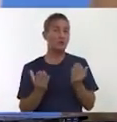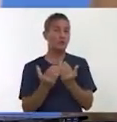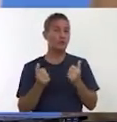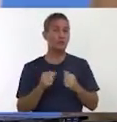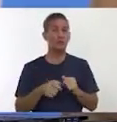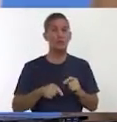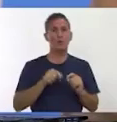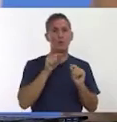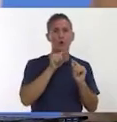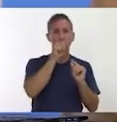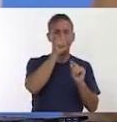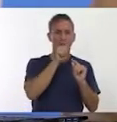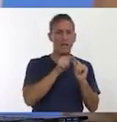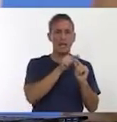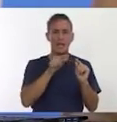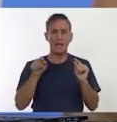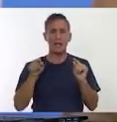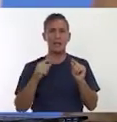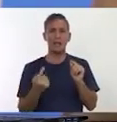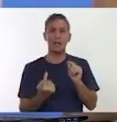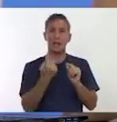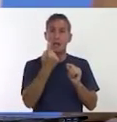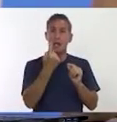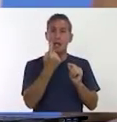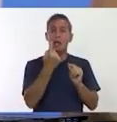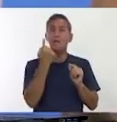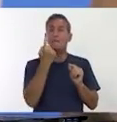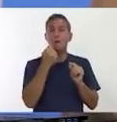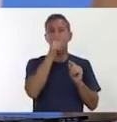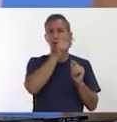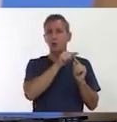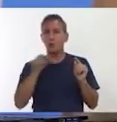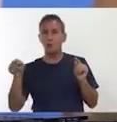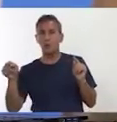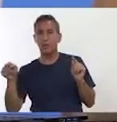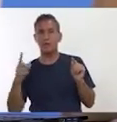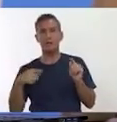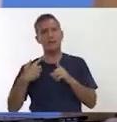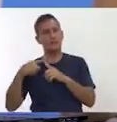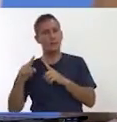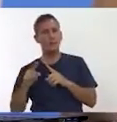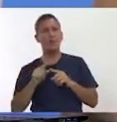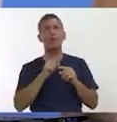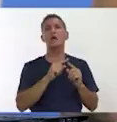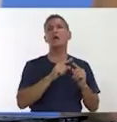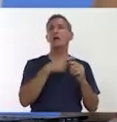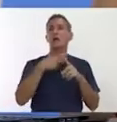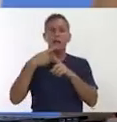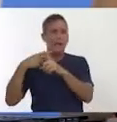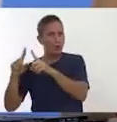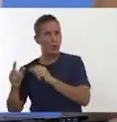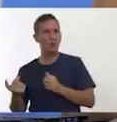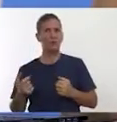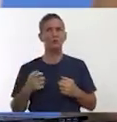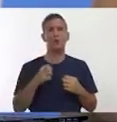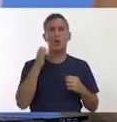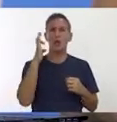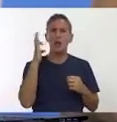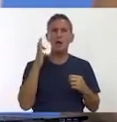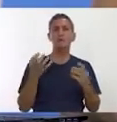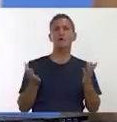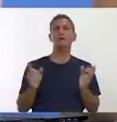trabajándolos todos por ejes de coordenadas. Primero en un eje, después en el otro, para poder determinar la fuerza